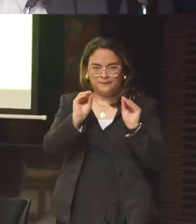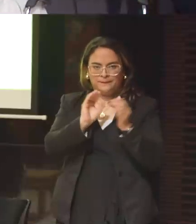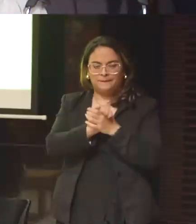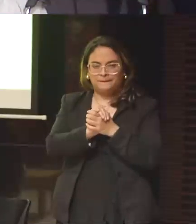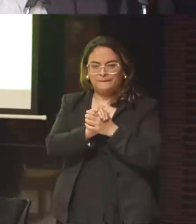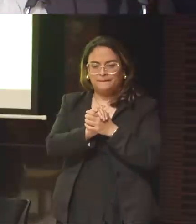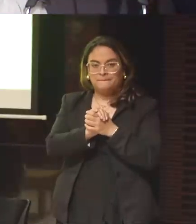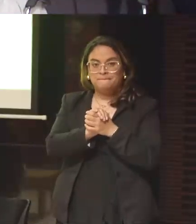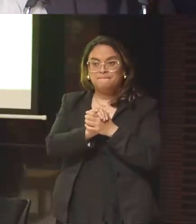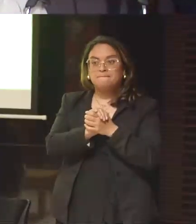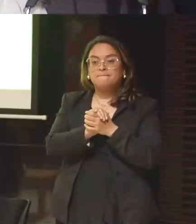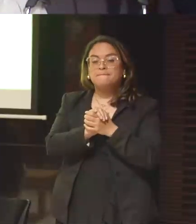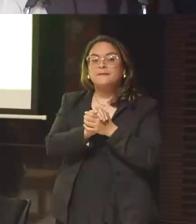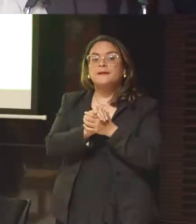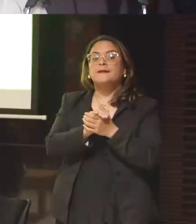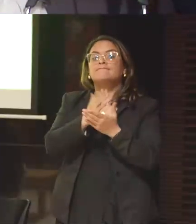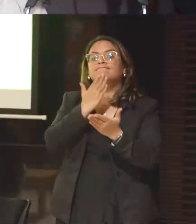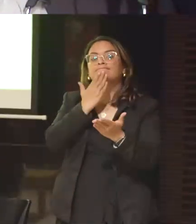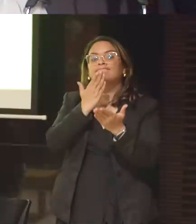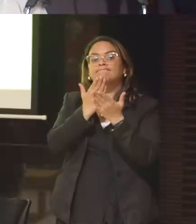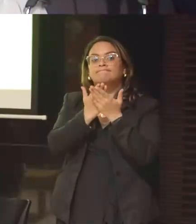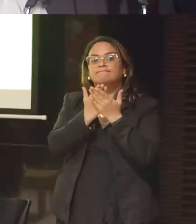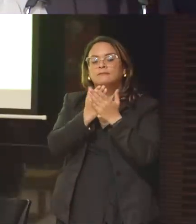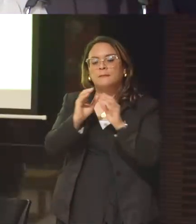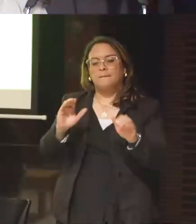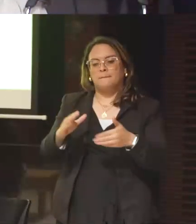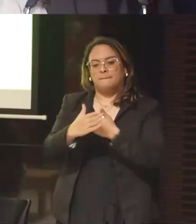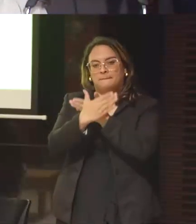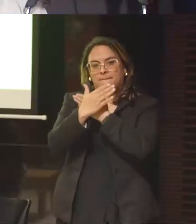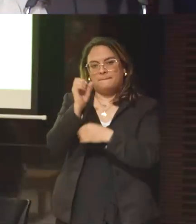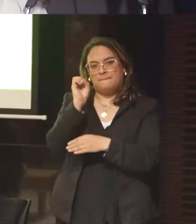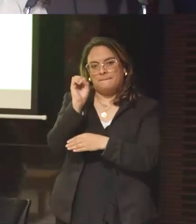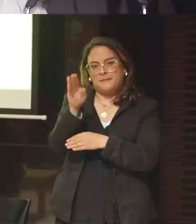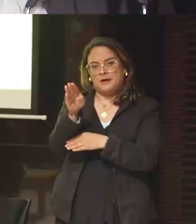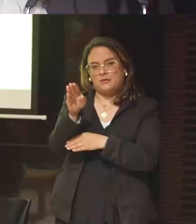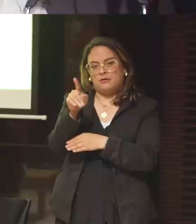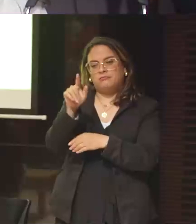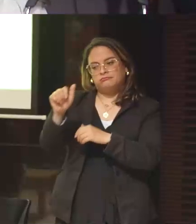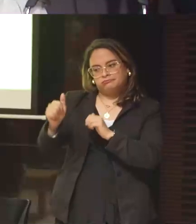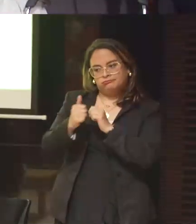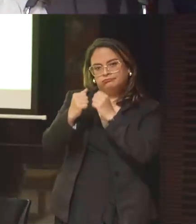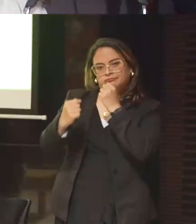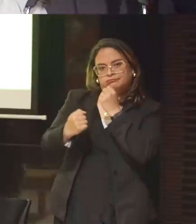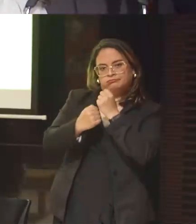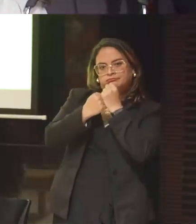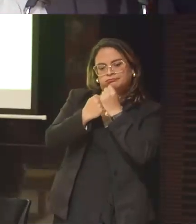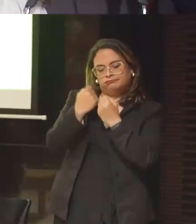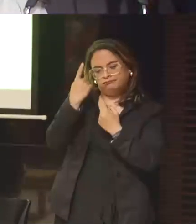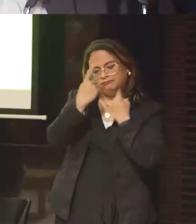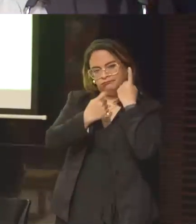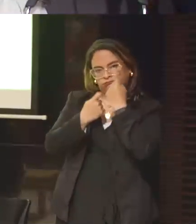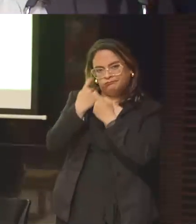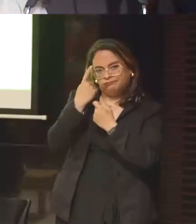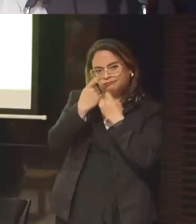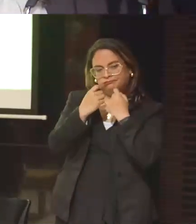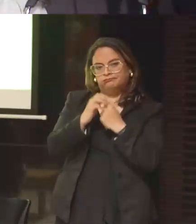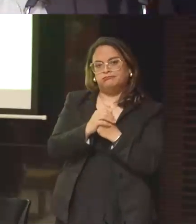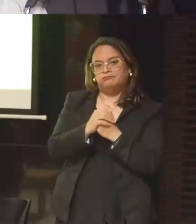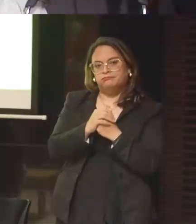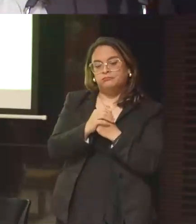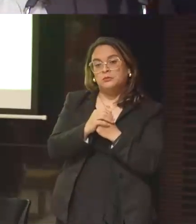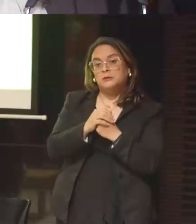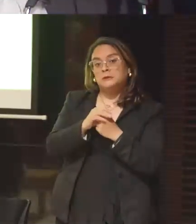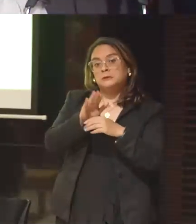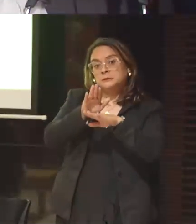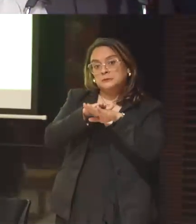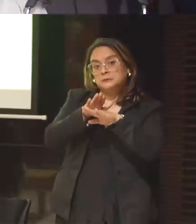un grandísimo gracias al Banco de la República que nos acoge y nos da la oportunidad de estas reflexiones. Los invito